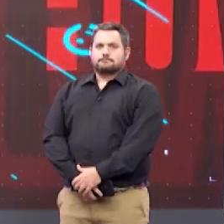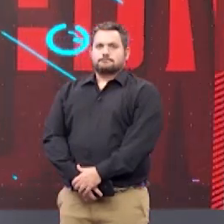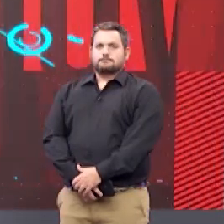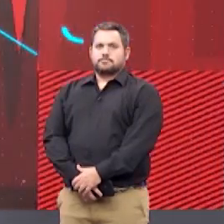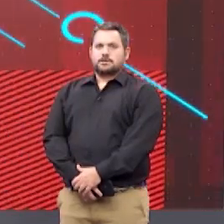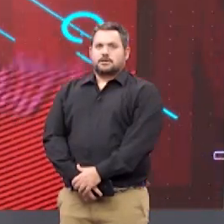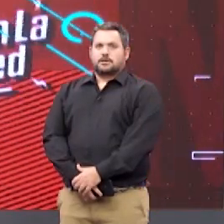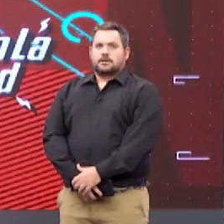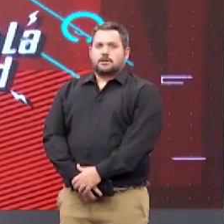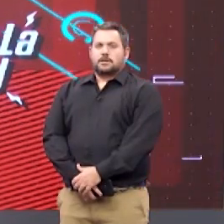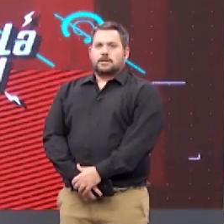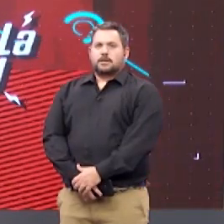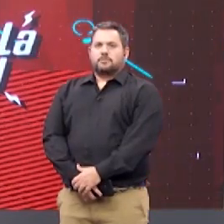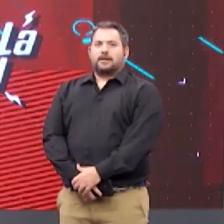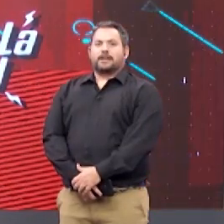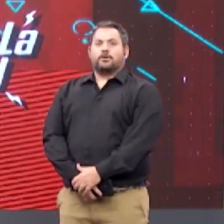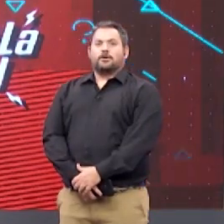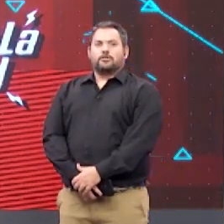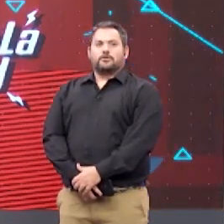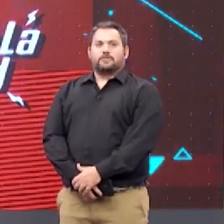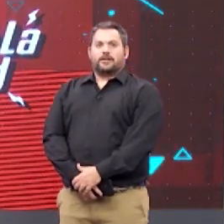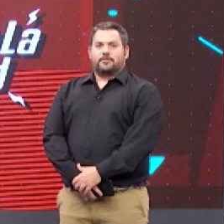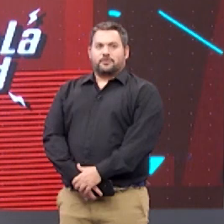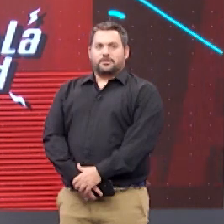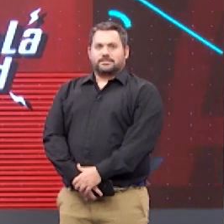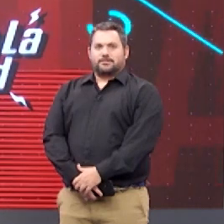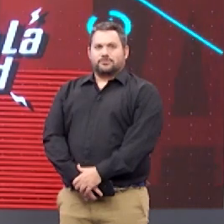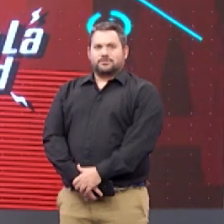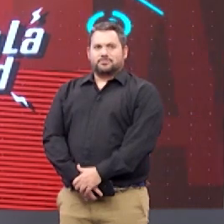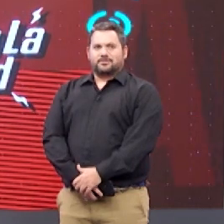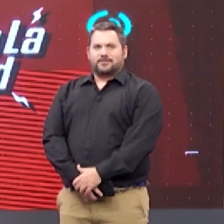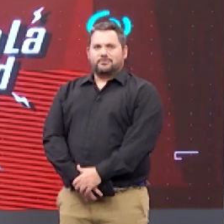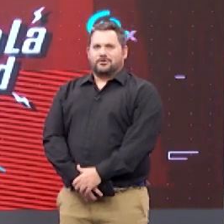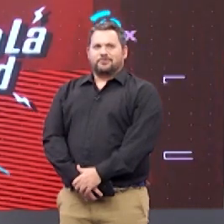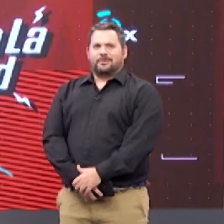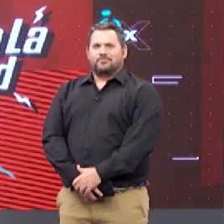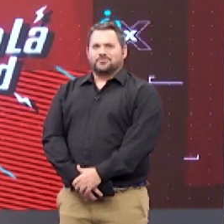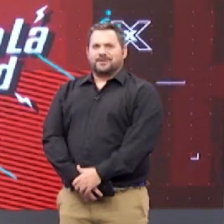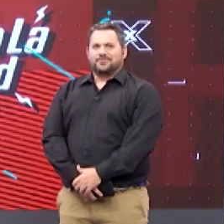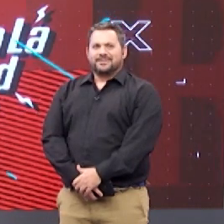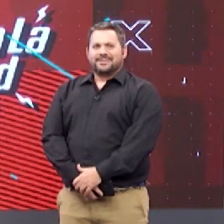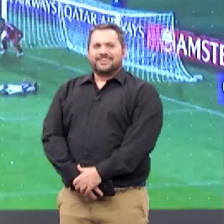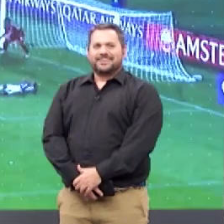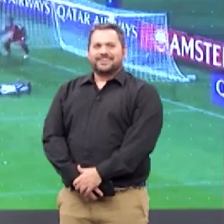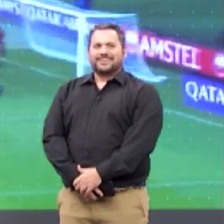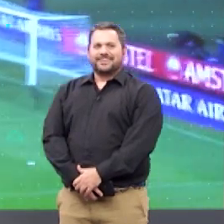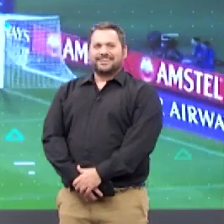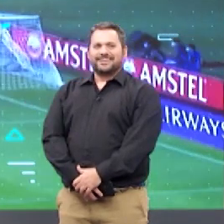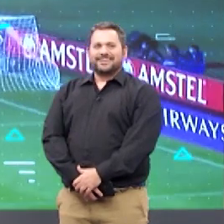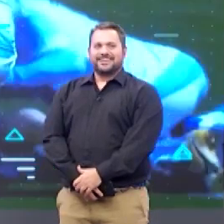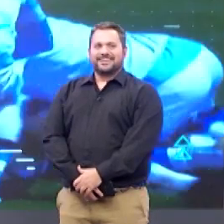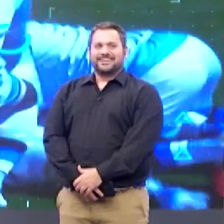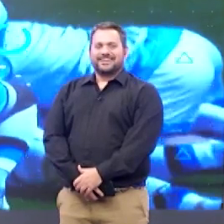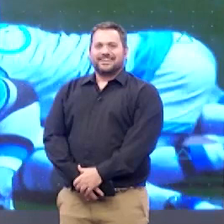gritar, ni nada, pero bueno, lamentablemente quedó así. ¿Farreo o Gandolfi estará afónico esta semana entonces por los nervios o no habrá mucho nervio? Es que